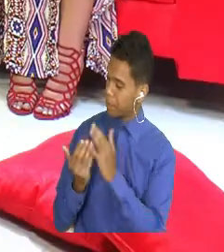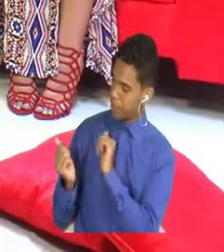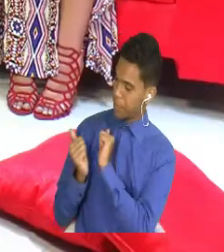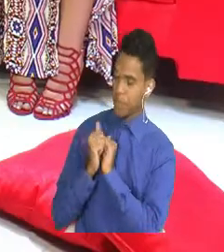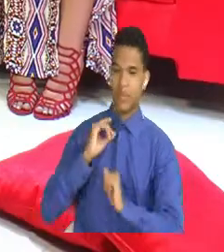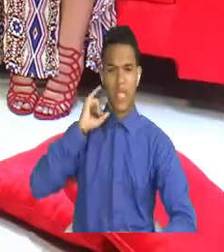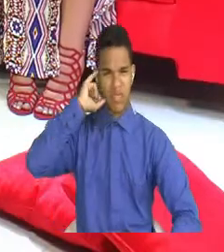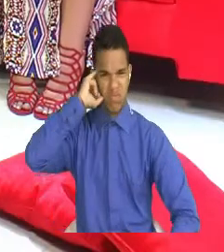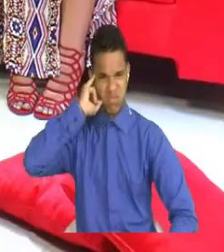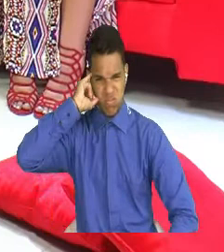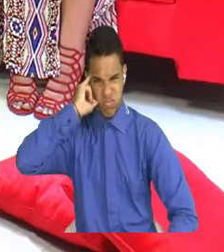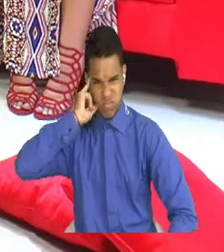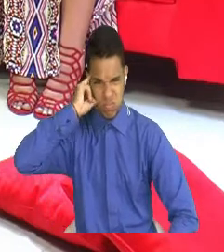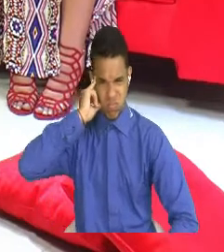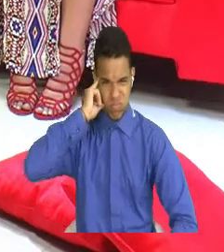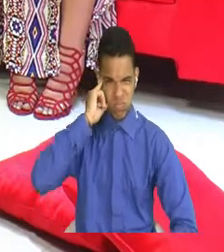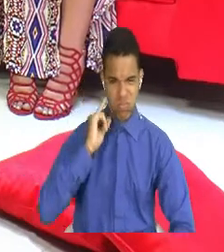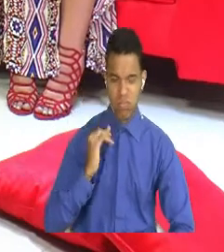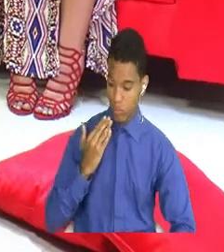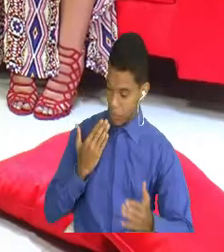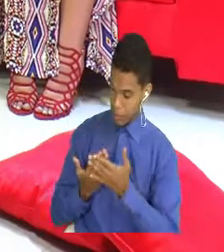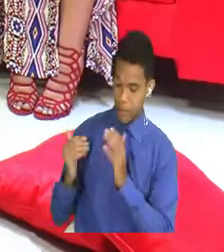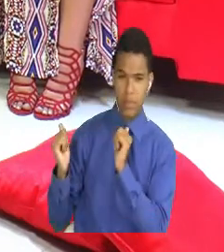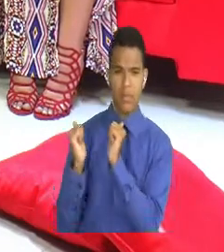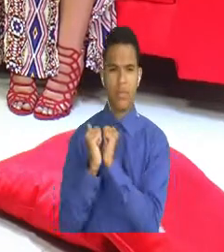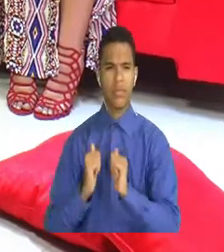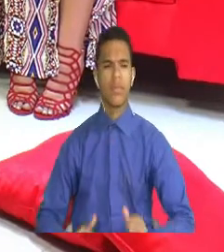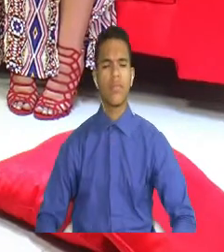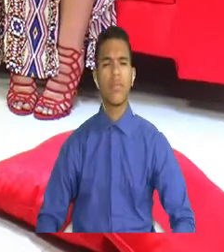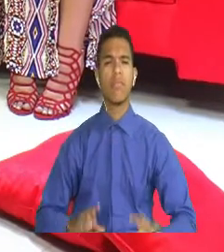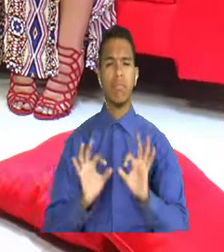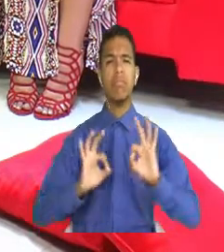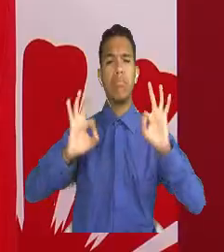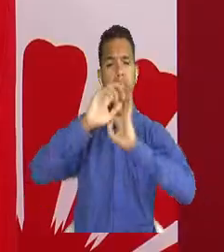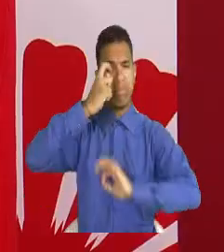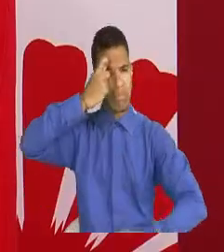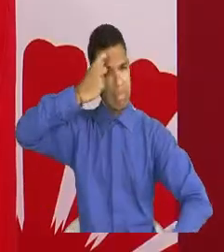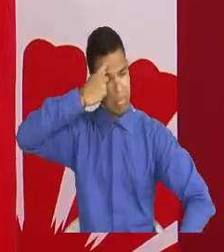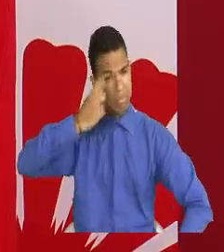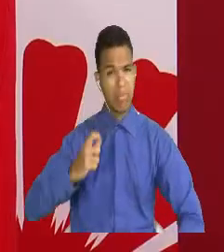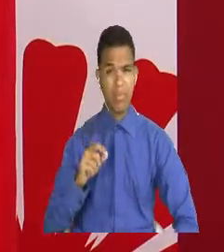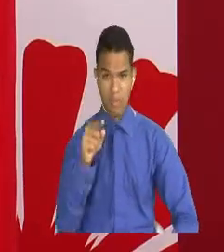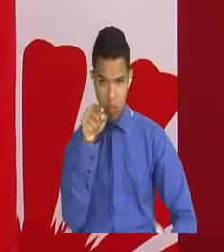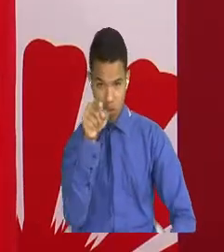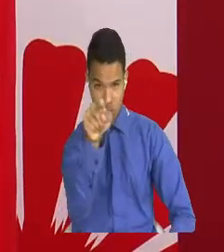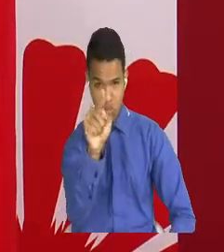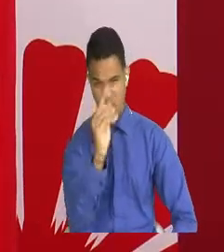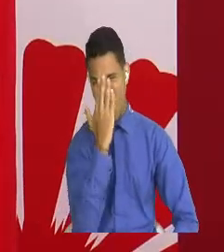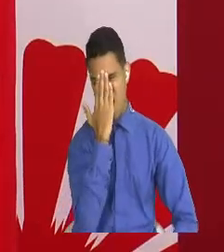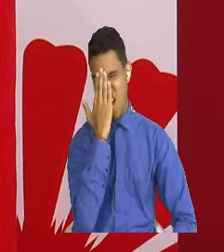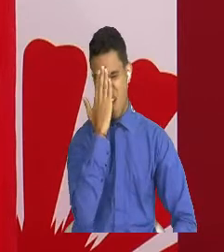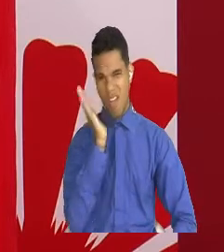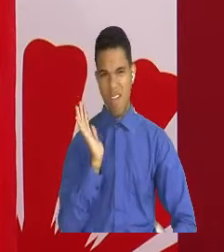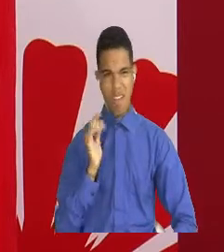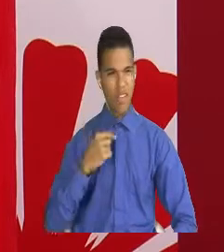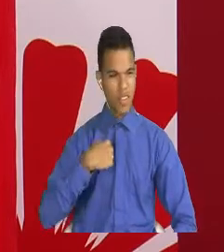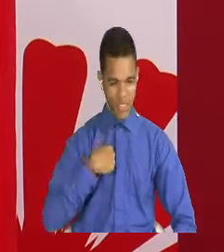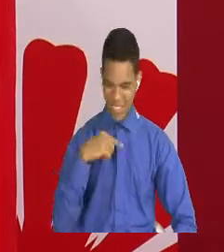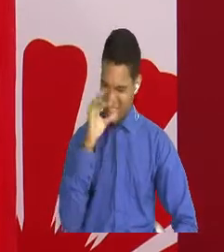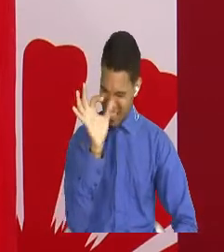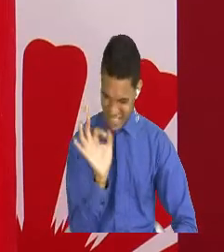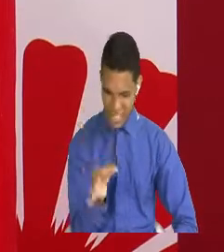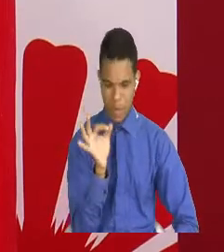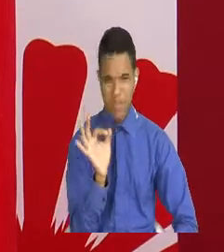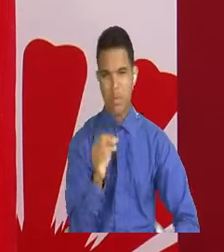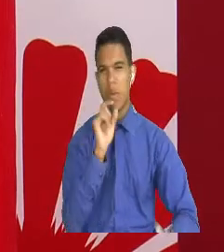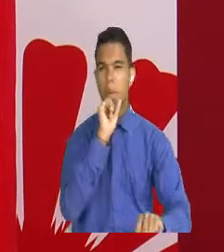dándonos esos tips que siempre es muy importante tenerlos en cuenta para nuestro diario vivir. Y ustedes saben que yo siempre me tomo la molestia de hacer